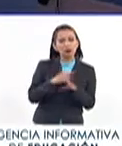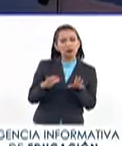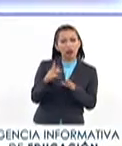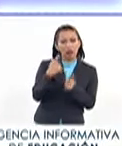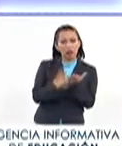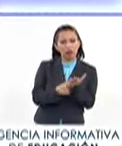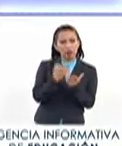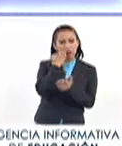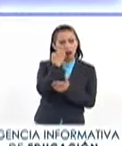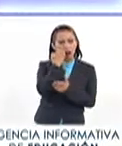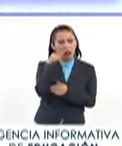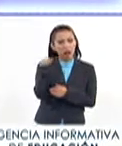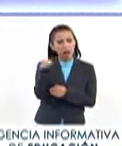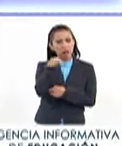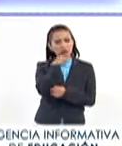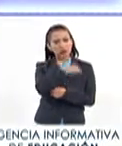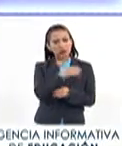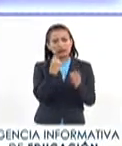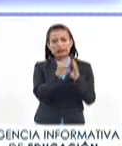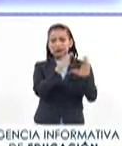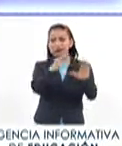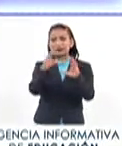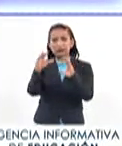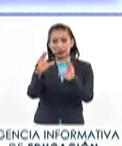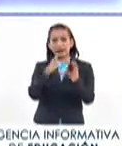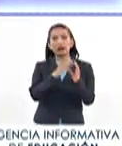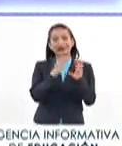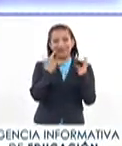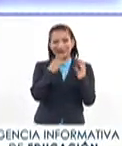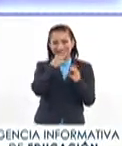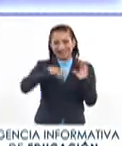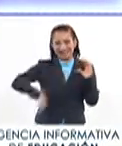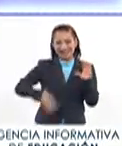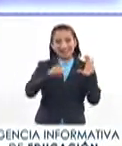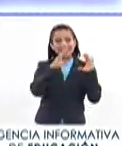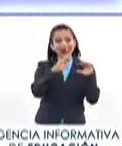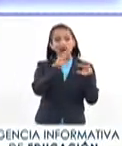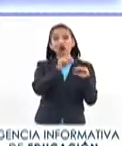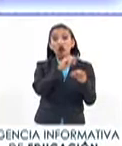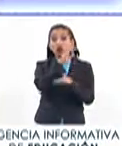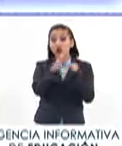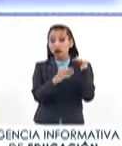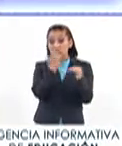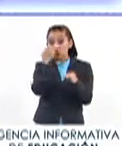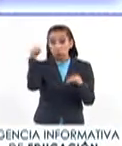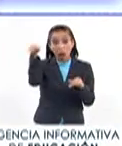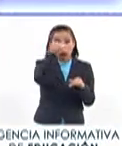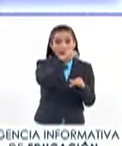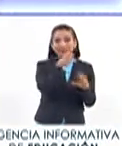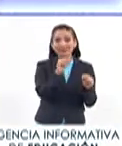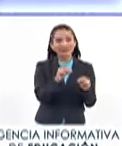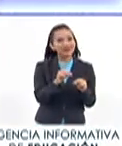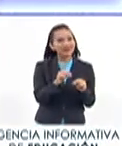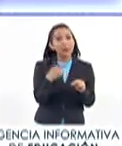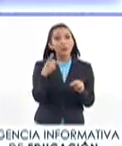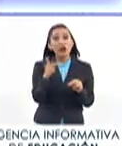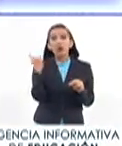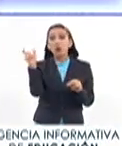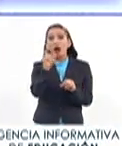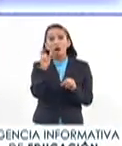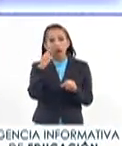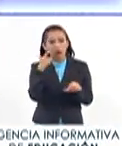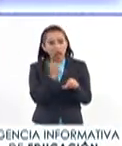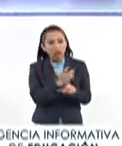las instituciones es que la capacitación se da, como lo decía, no en todas las instituciones. Sin embargo, a la hora de que